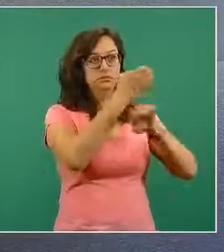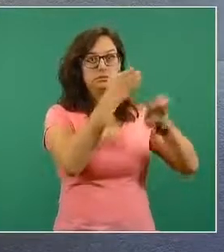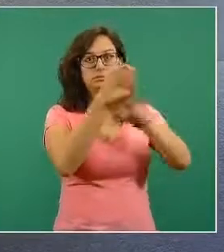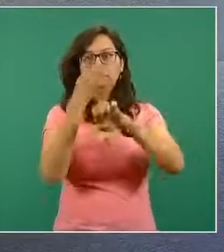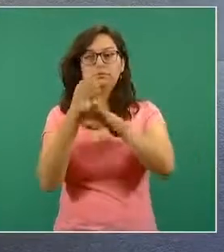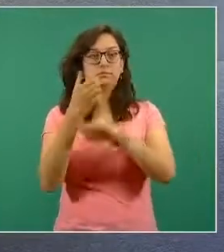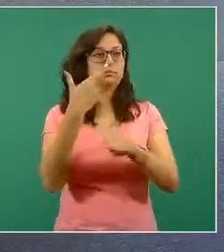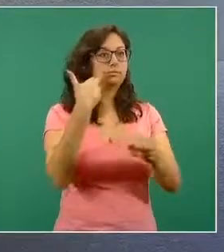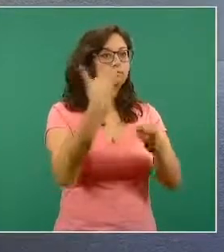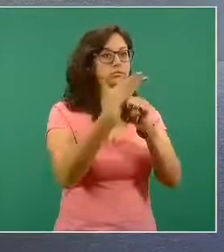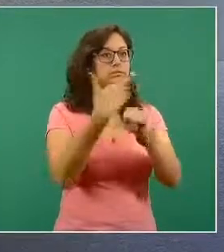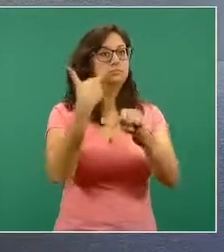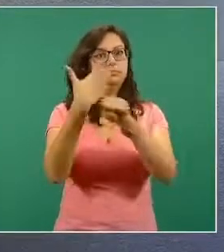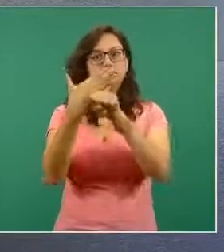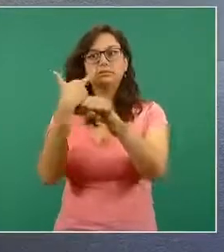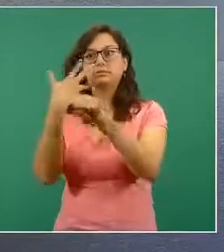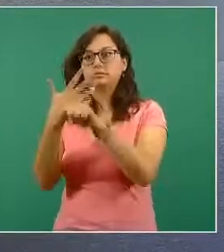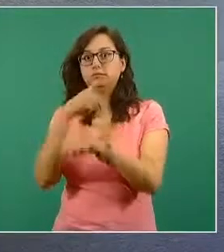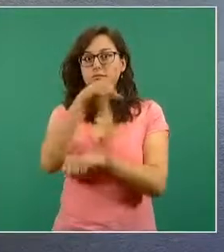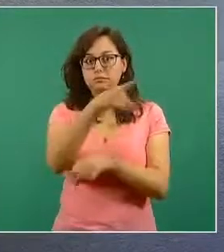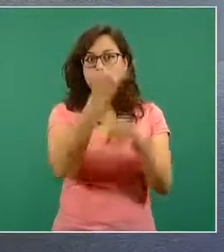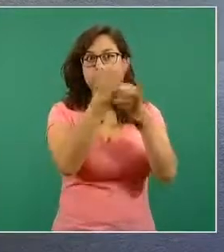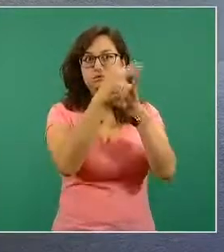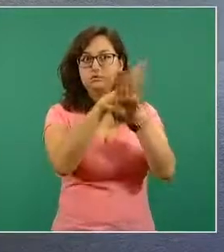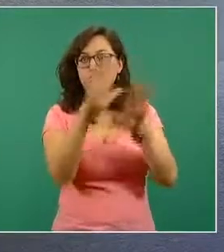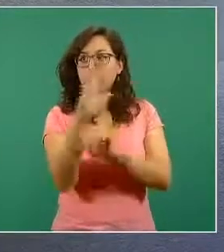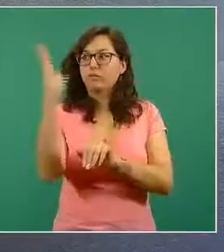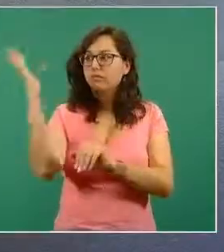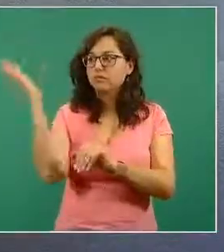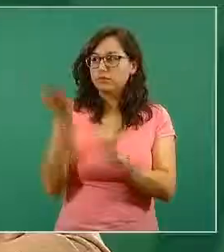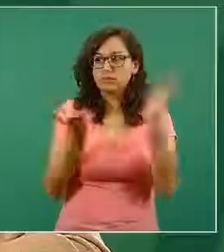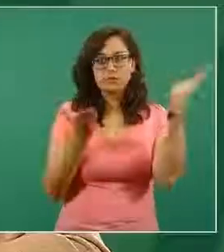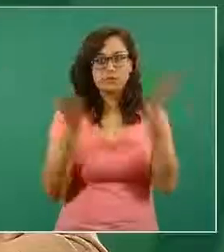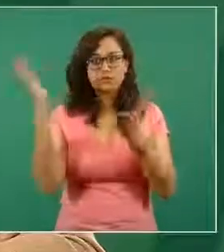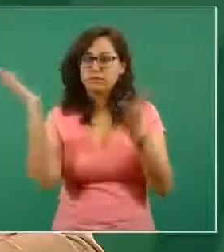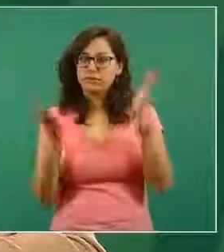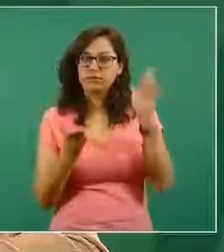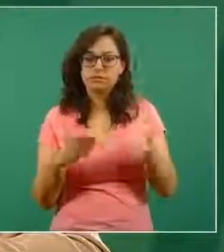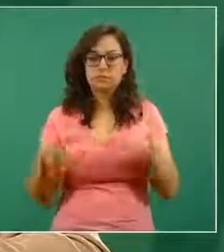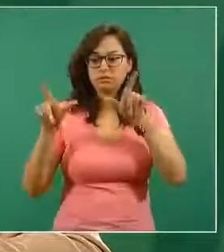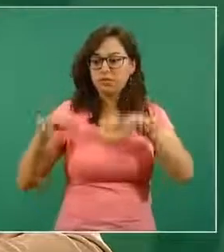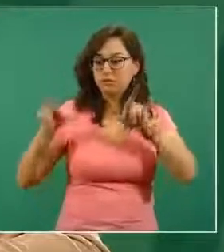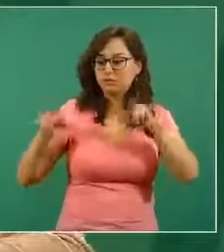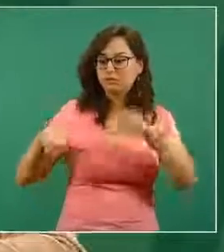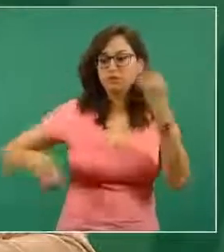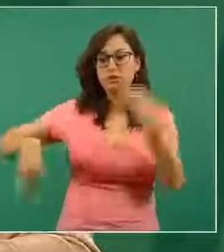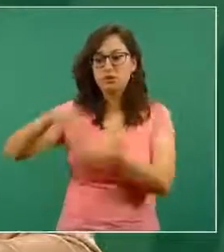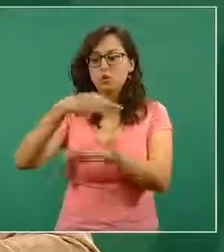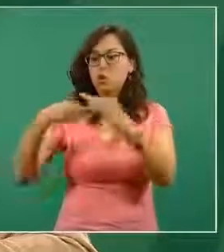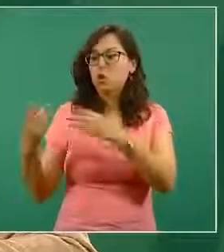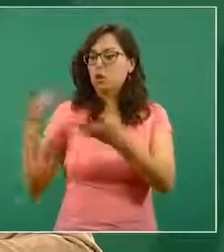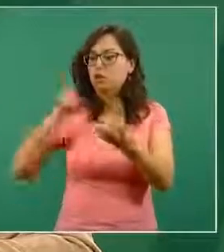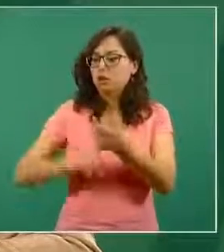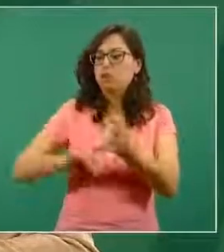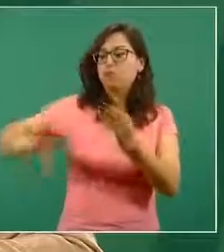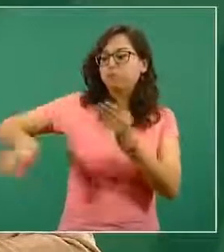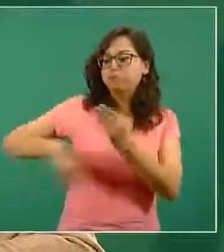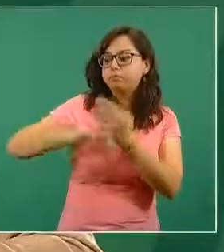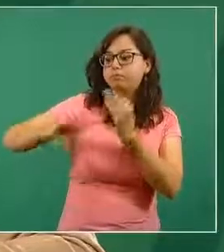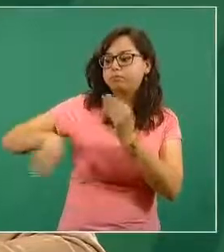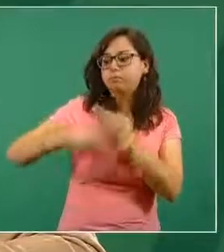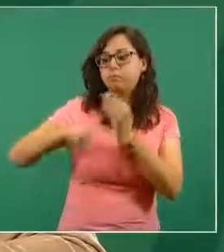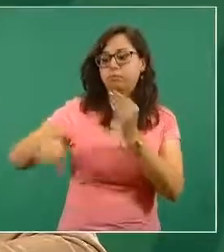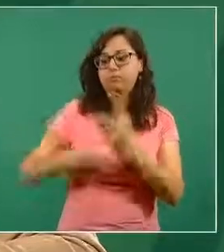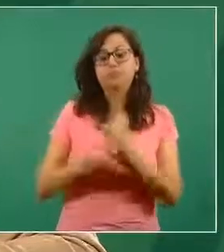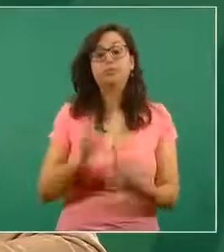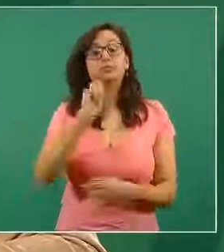de la unidad médica que tiene la información en sus manos la captura de forma directa con un usuario y contraseña, es decir, nosotros a nivel federal